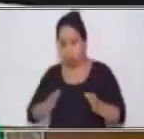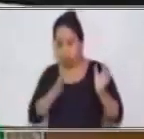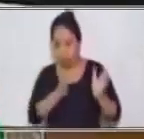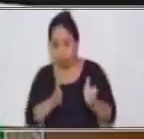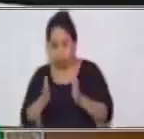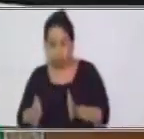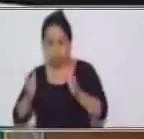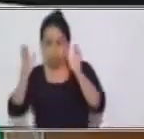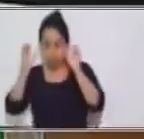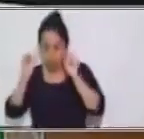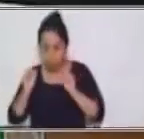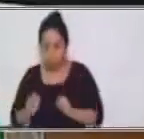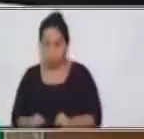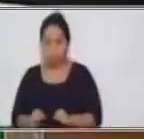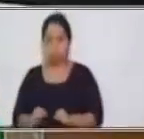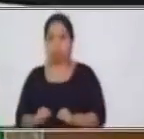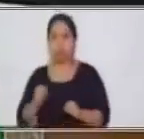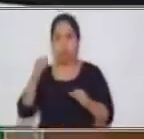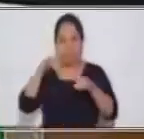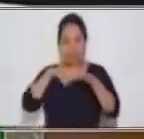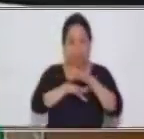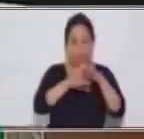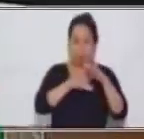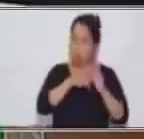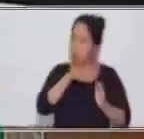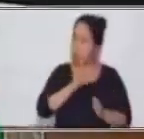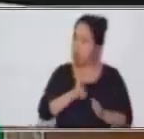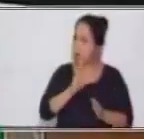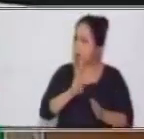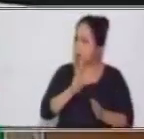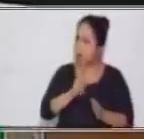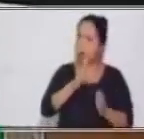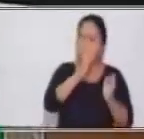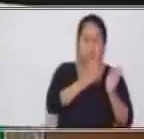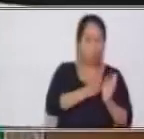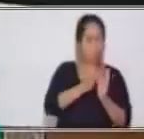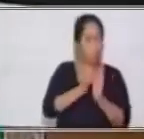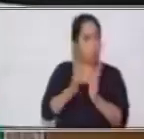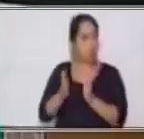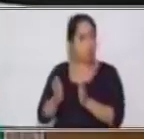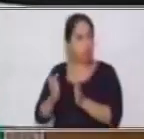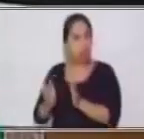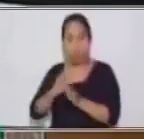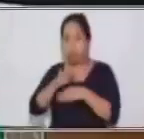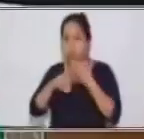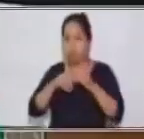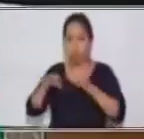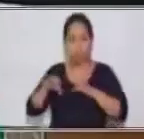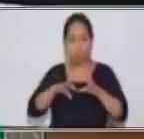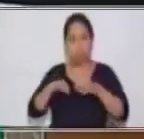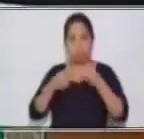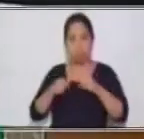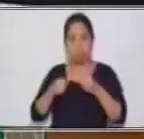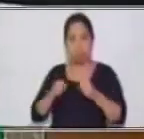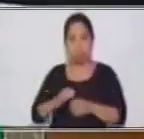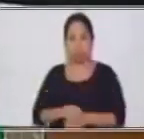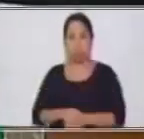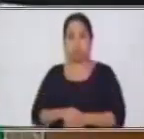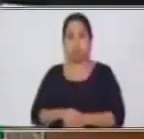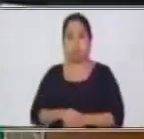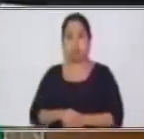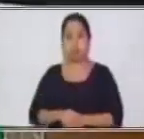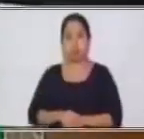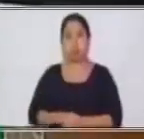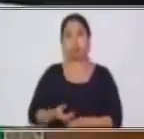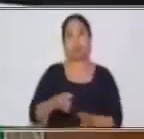establecer bien. Lleva siempre un registro muy cuidadoso de cada una de las actividades que estamos haciendo, sobre todo en el caso